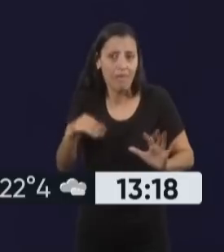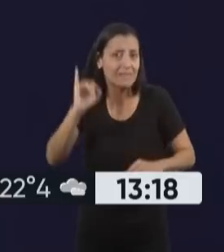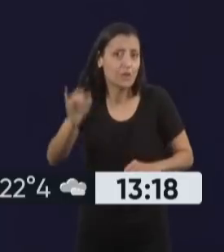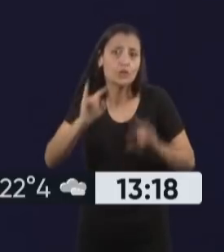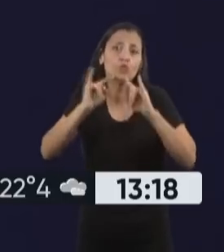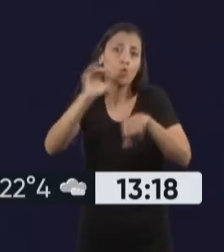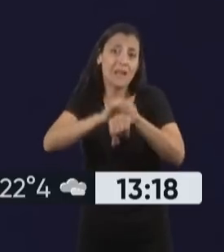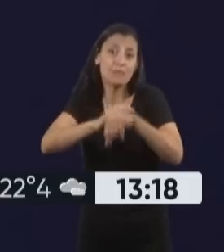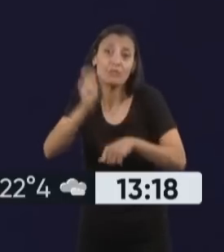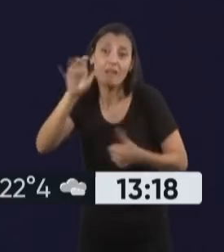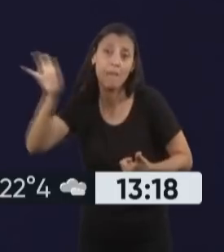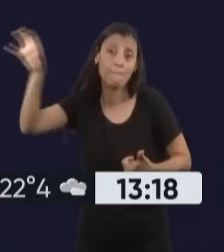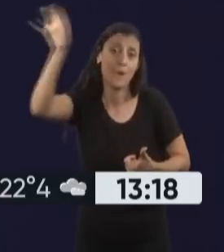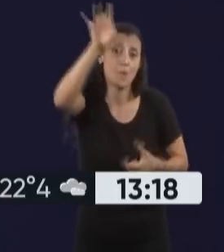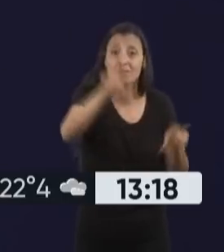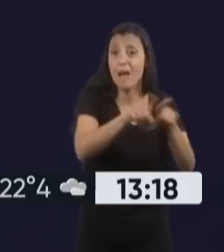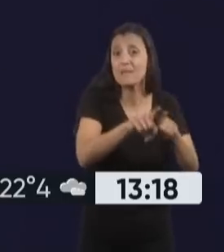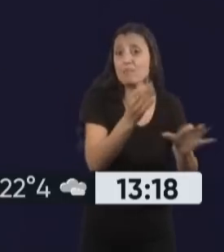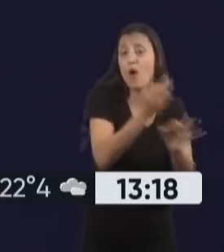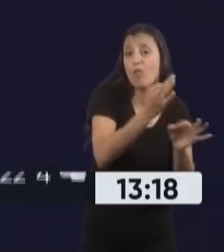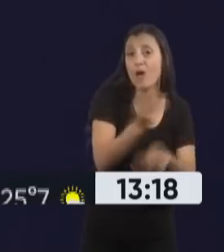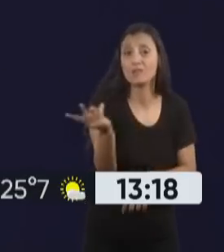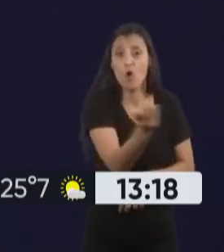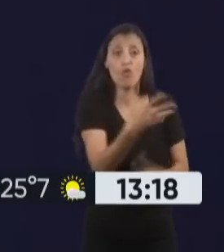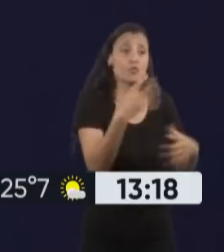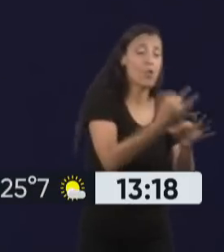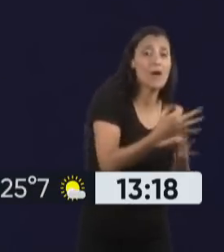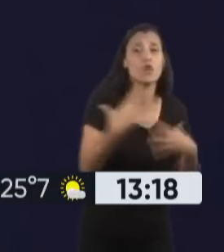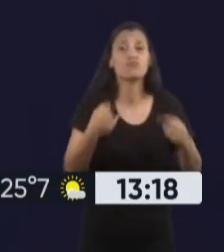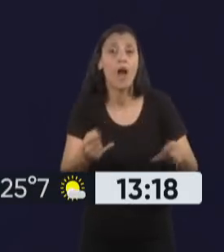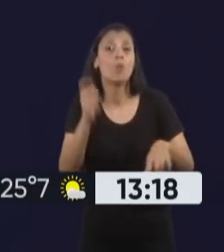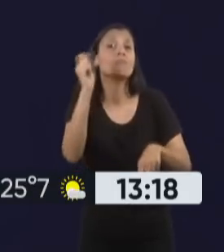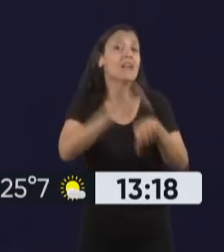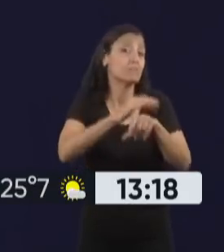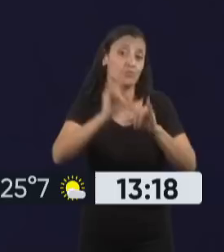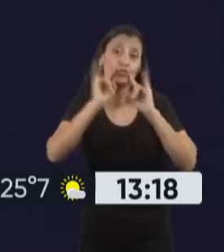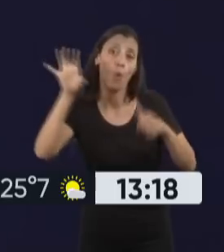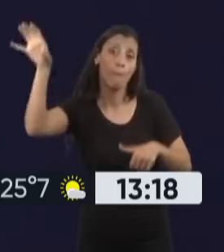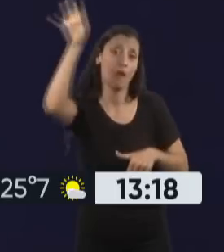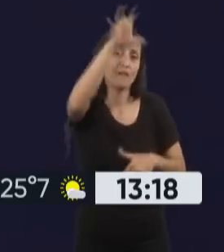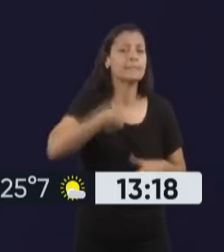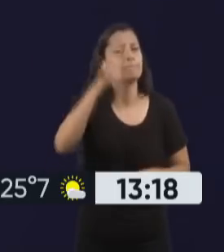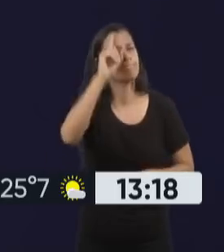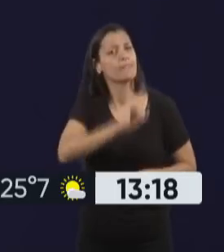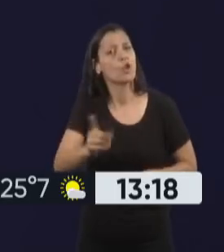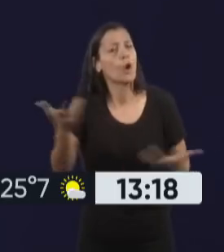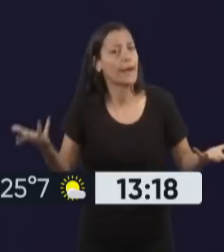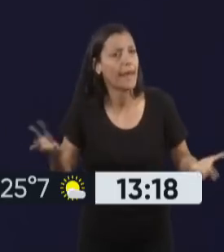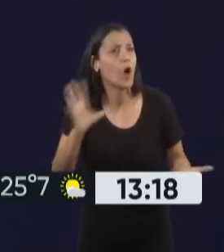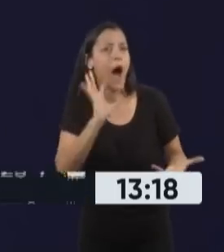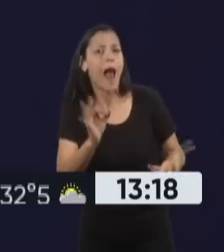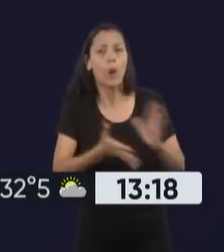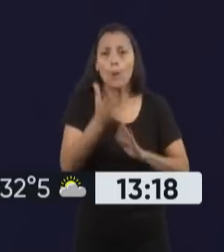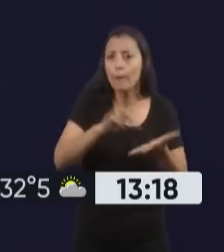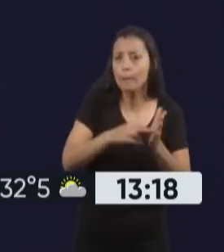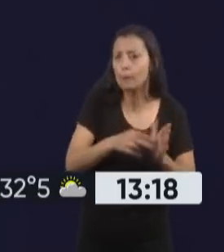provincias, como lo es la educación, digo, ¿no? Así que no creemos que haya ningún tipo de inconveniente